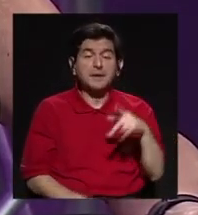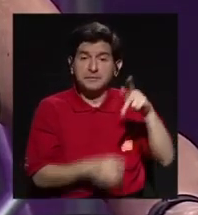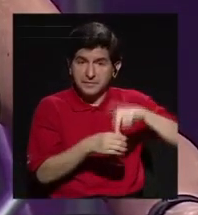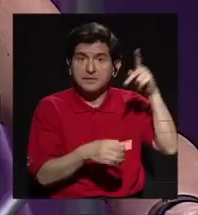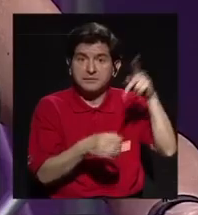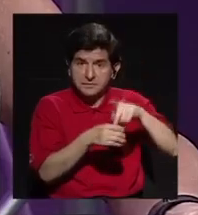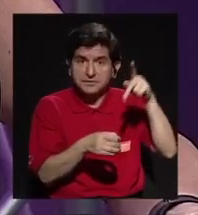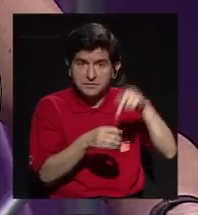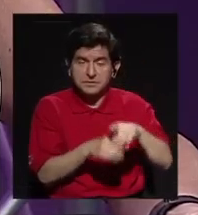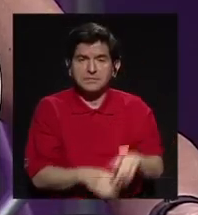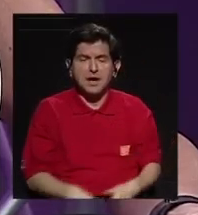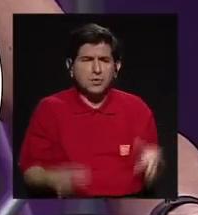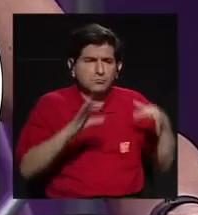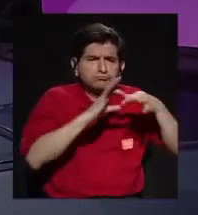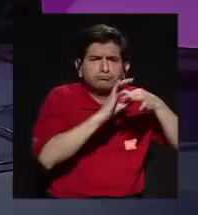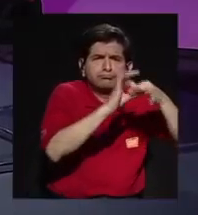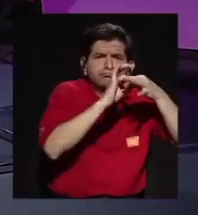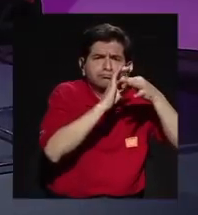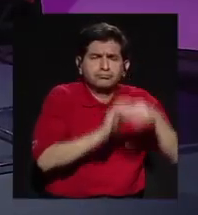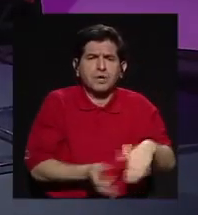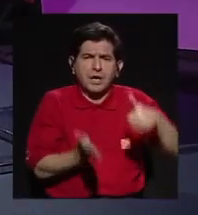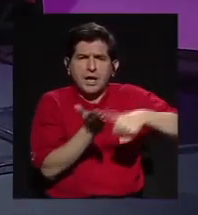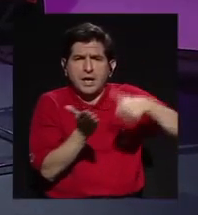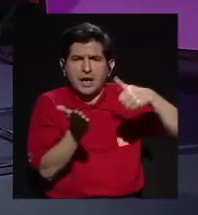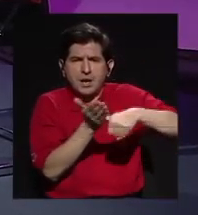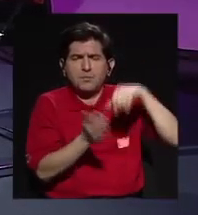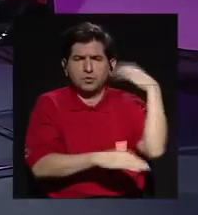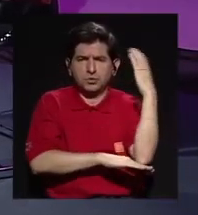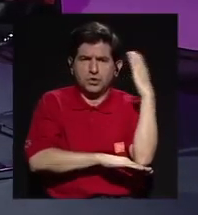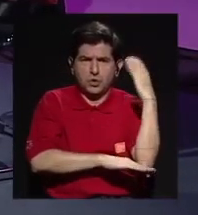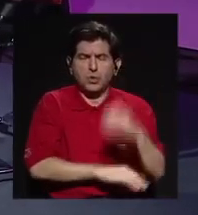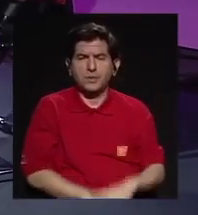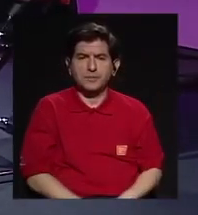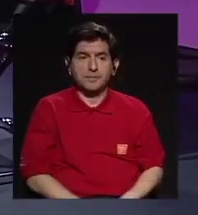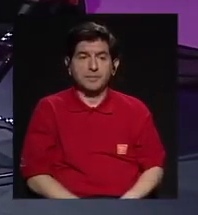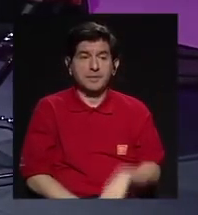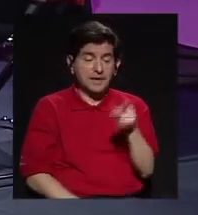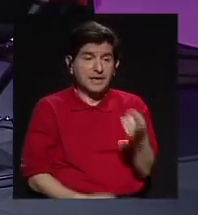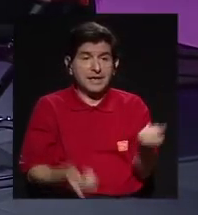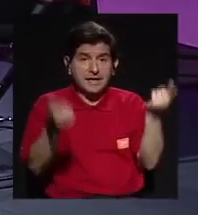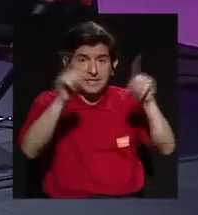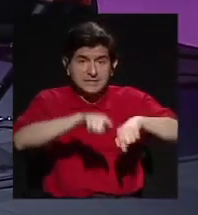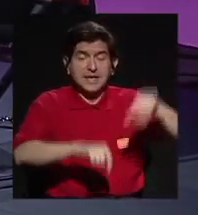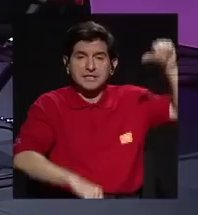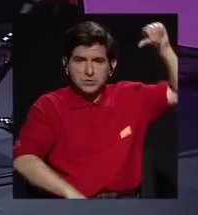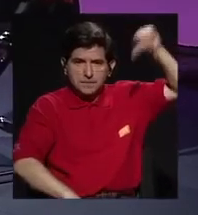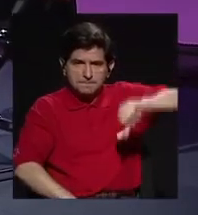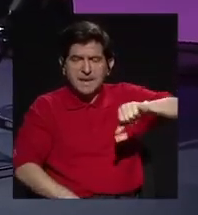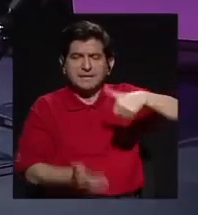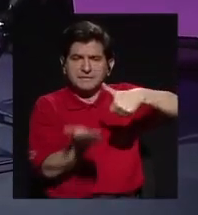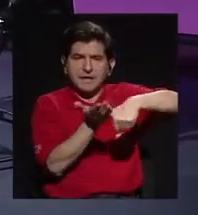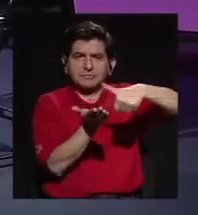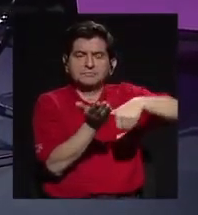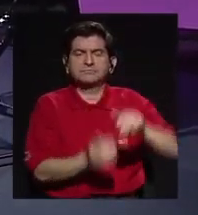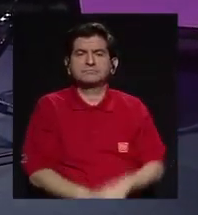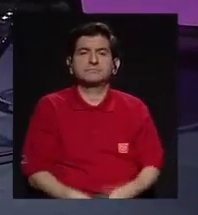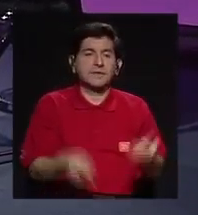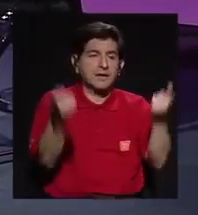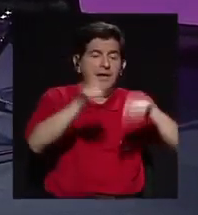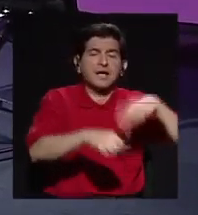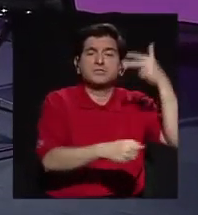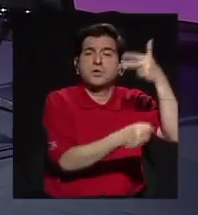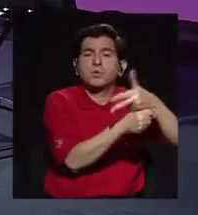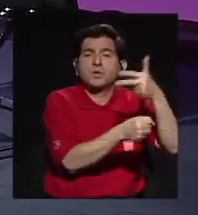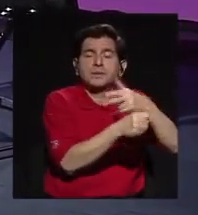muy cohesionadamente en el referéndum en Colombia, que hicieron, ¿verdad?, perder ese referéndum. En el caso de